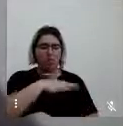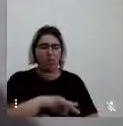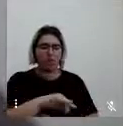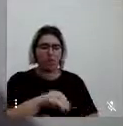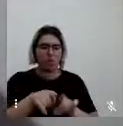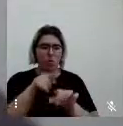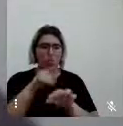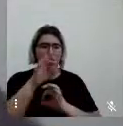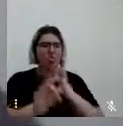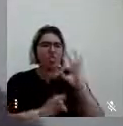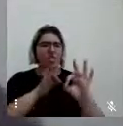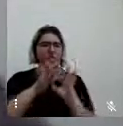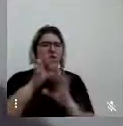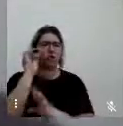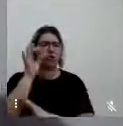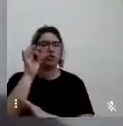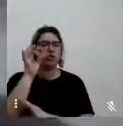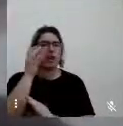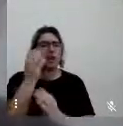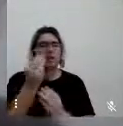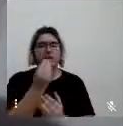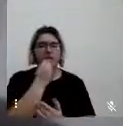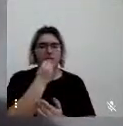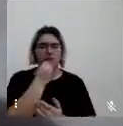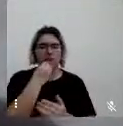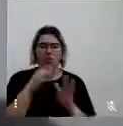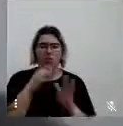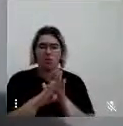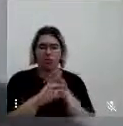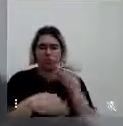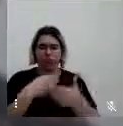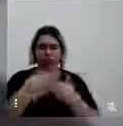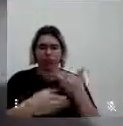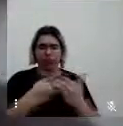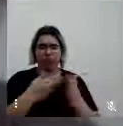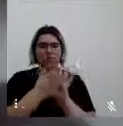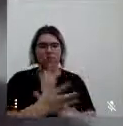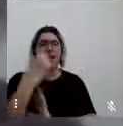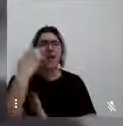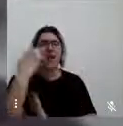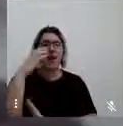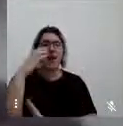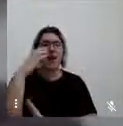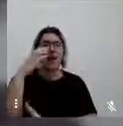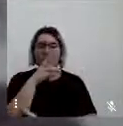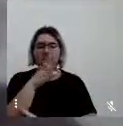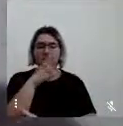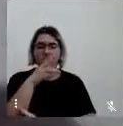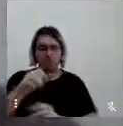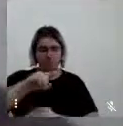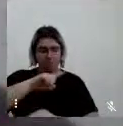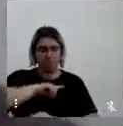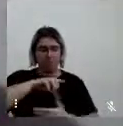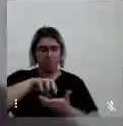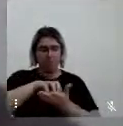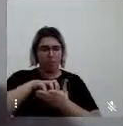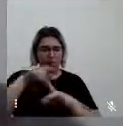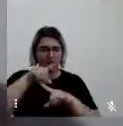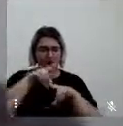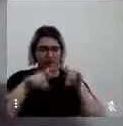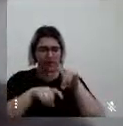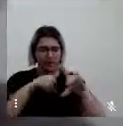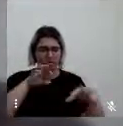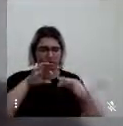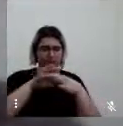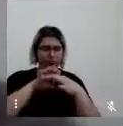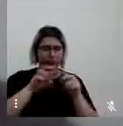de charlas sobre alimentación, os invito a que al correo de Cádiz Huesca nos enviéis dudas o preguntas que puedan surgir para que tratemos de